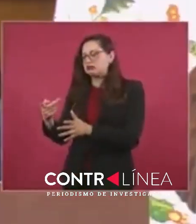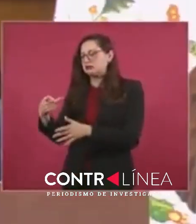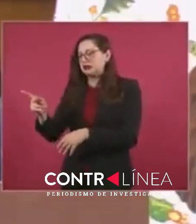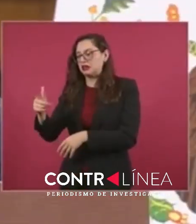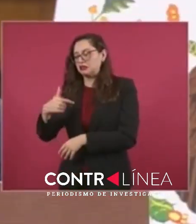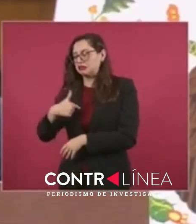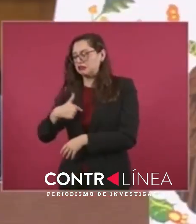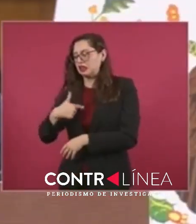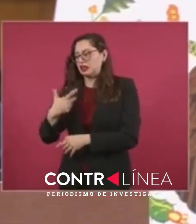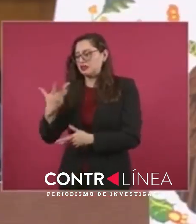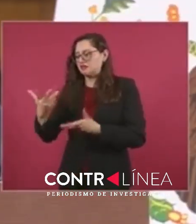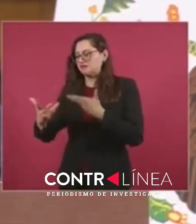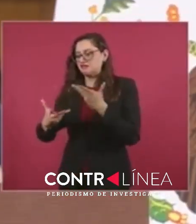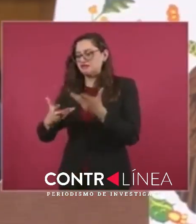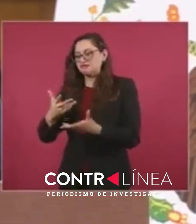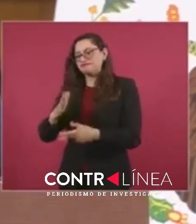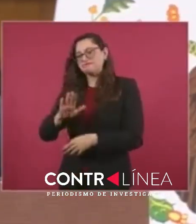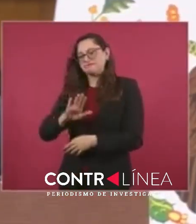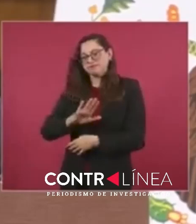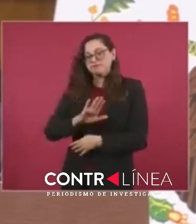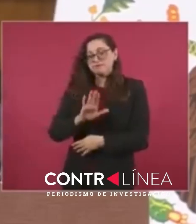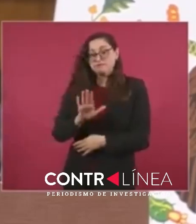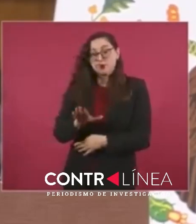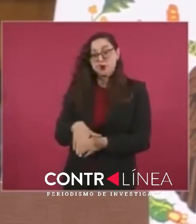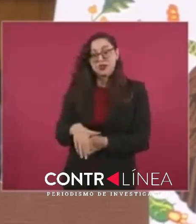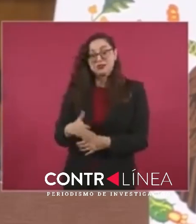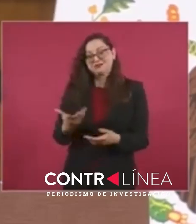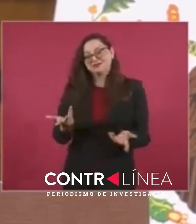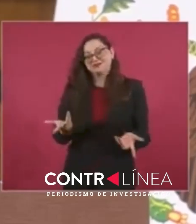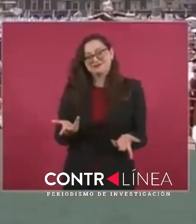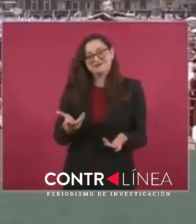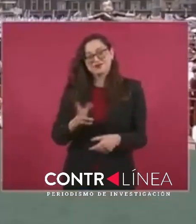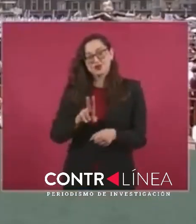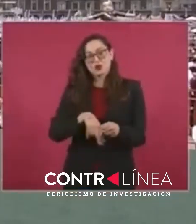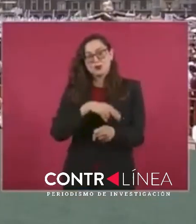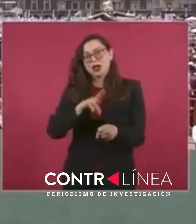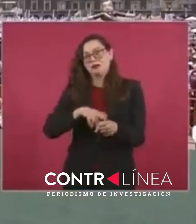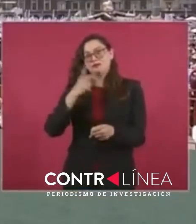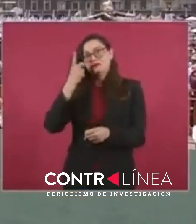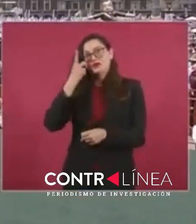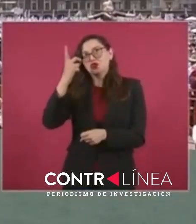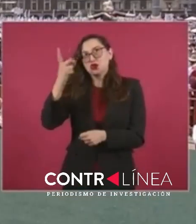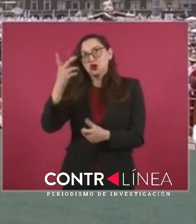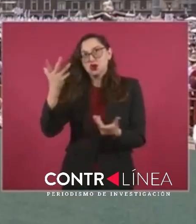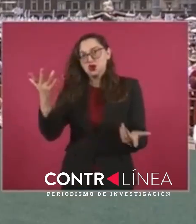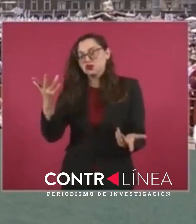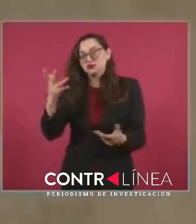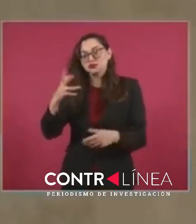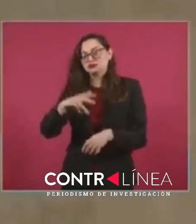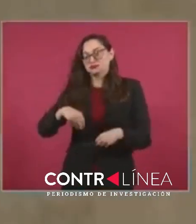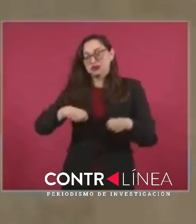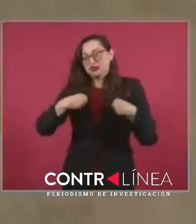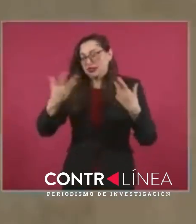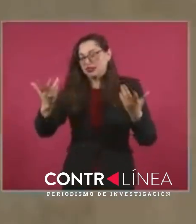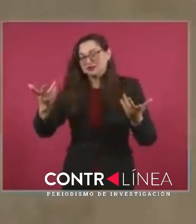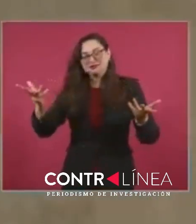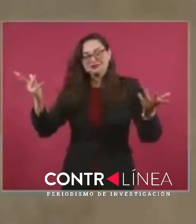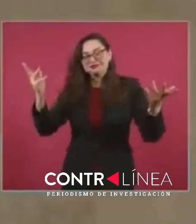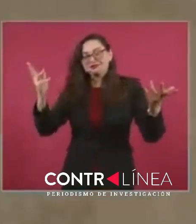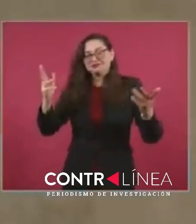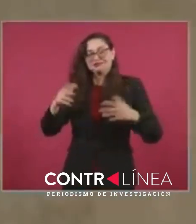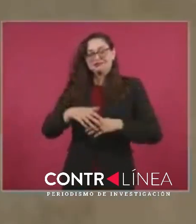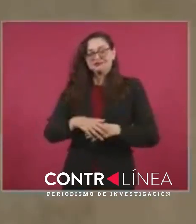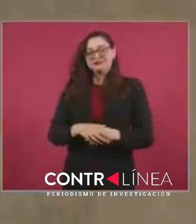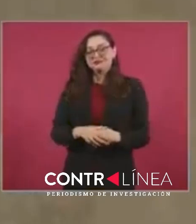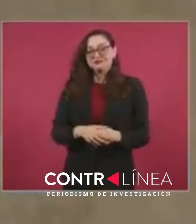o se va uno, porque así lo decidió el creador, ¿sí?, o la ciencia o la naturaleza. Pero